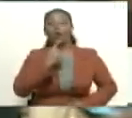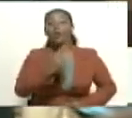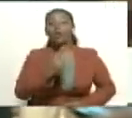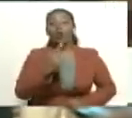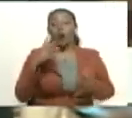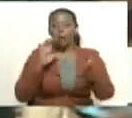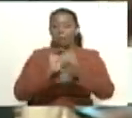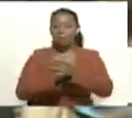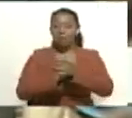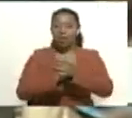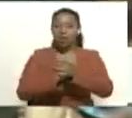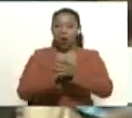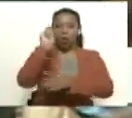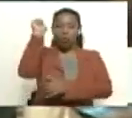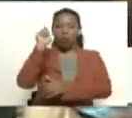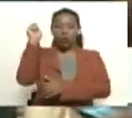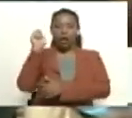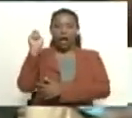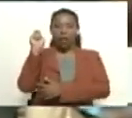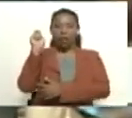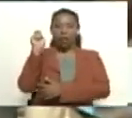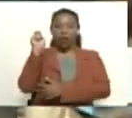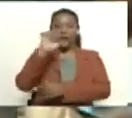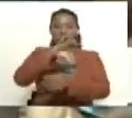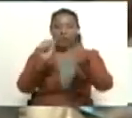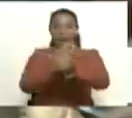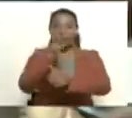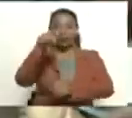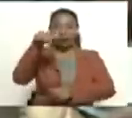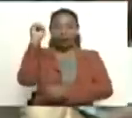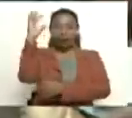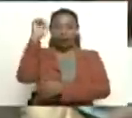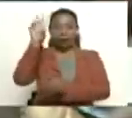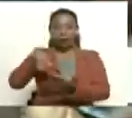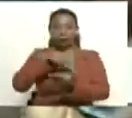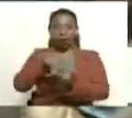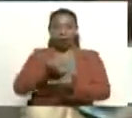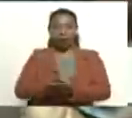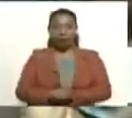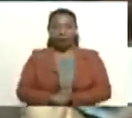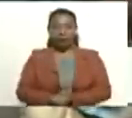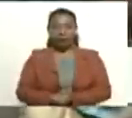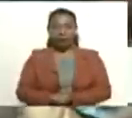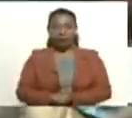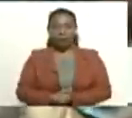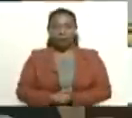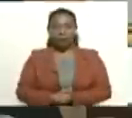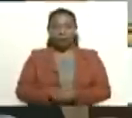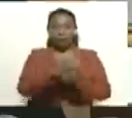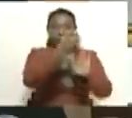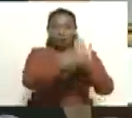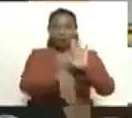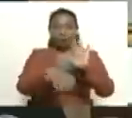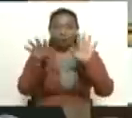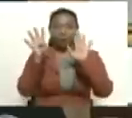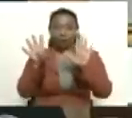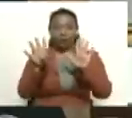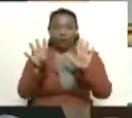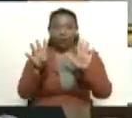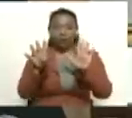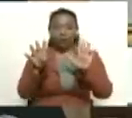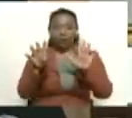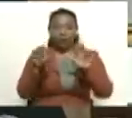diputado Pedro Infante. Bolton lo dice en su libro en el capítulo 9 que